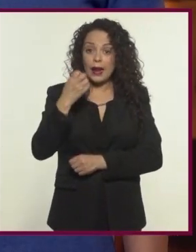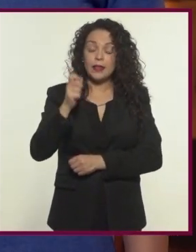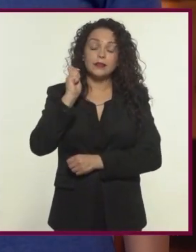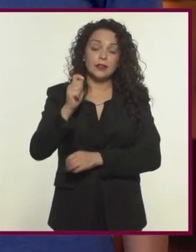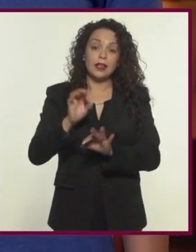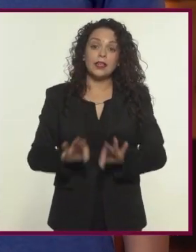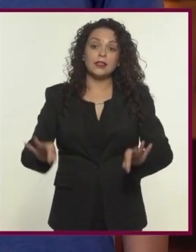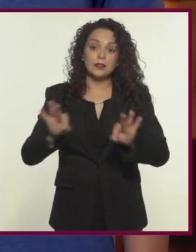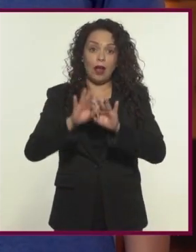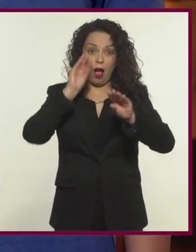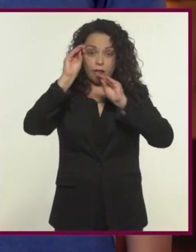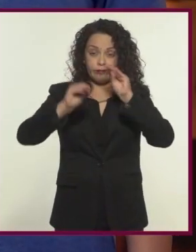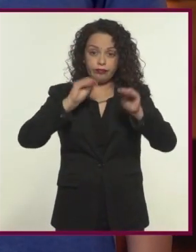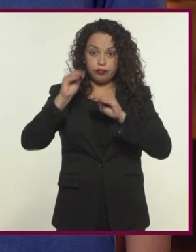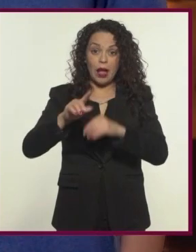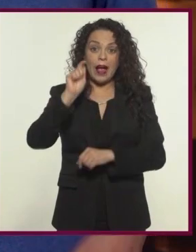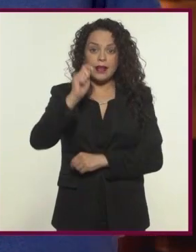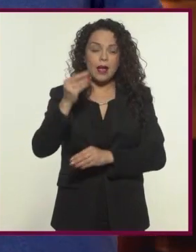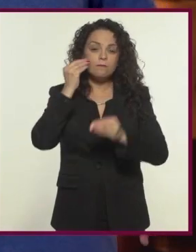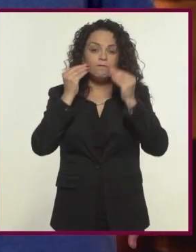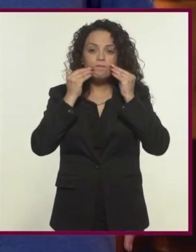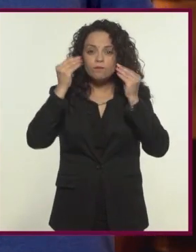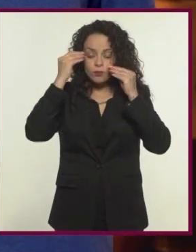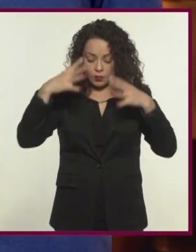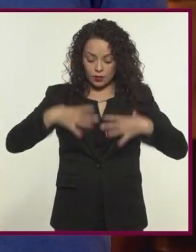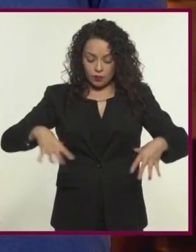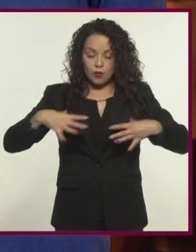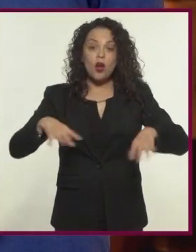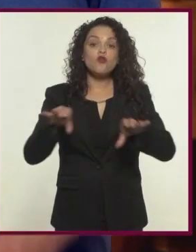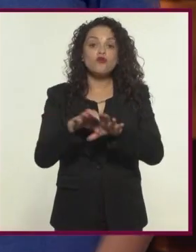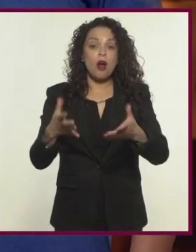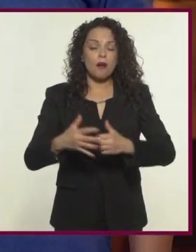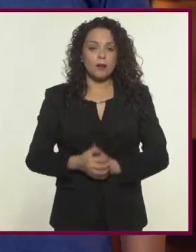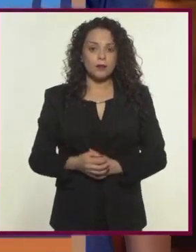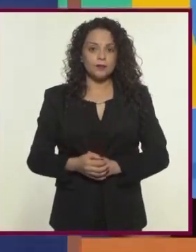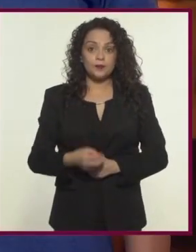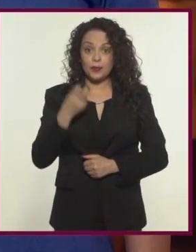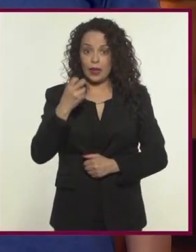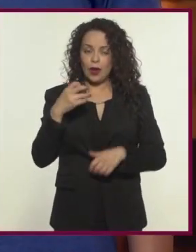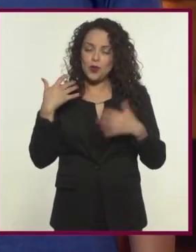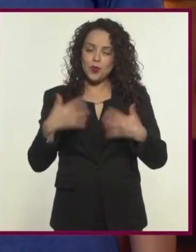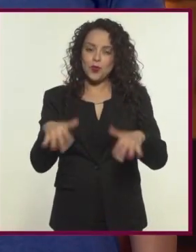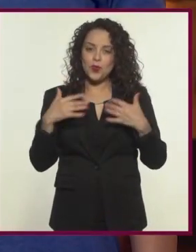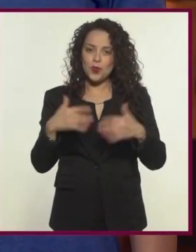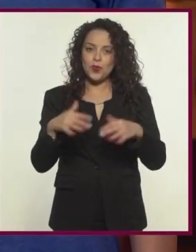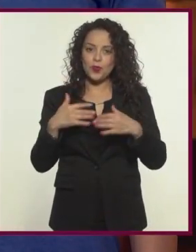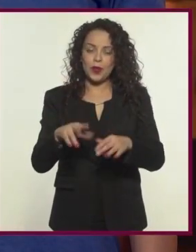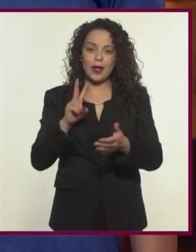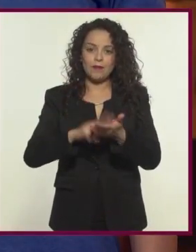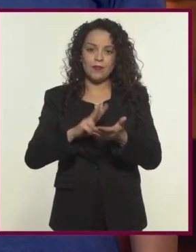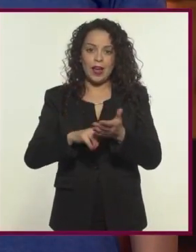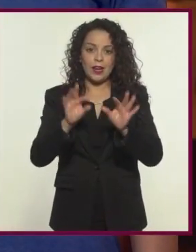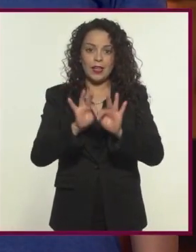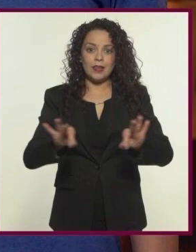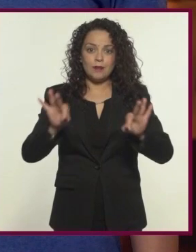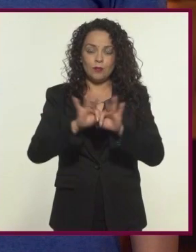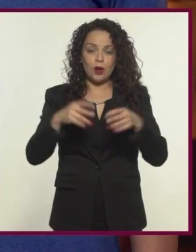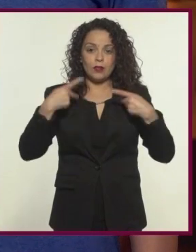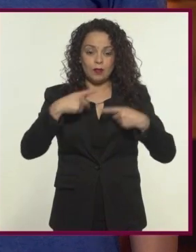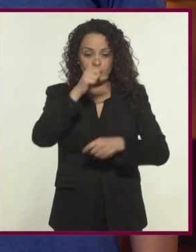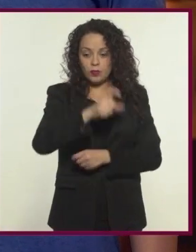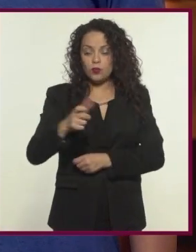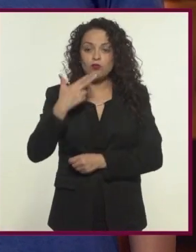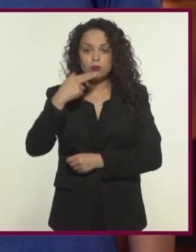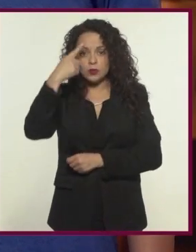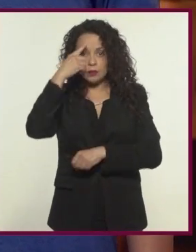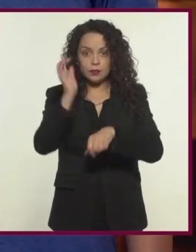otra parte importante de la puesta en escena, el maquillaje y vestuario. Estos elementos hacen creíbles a los personajes dentro de la cinta.